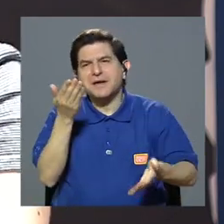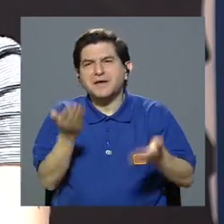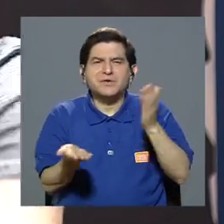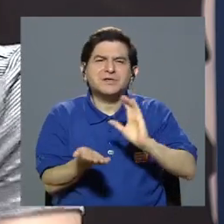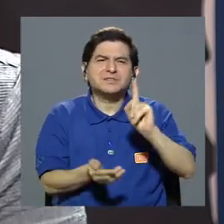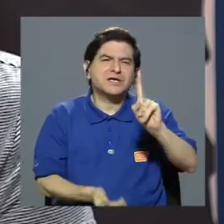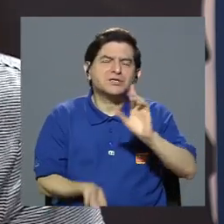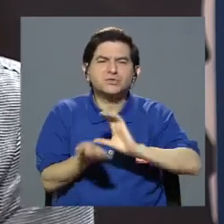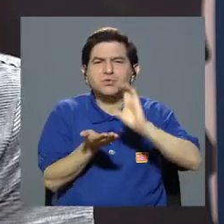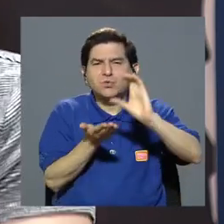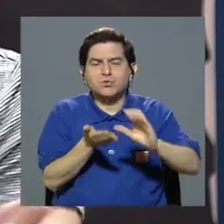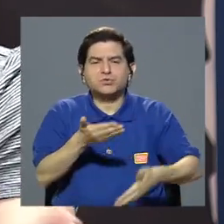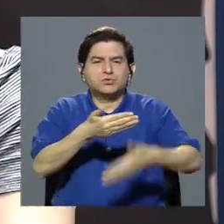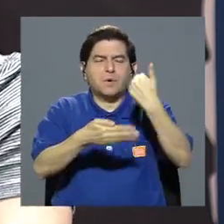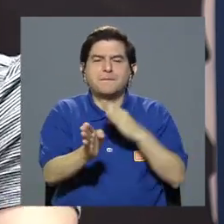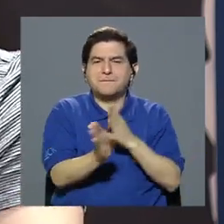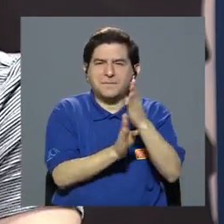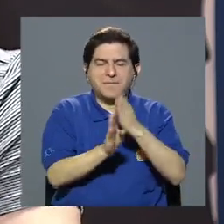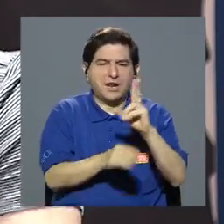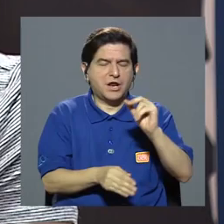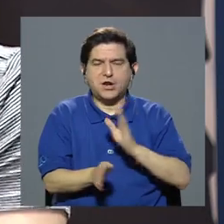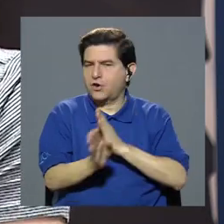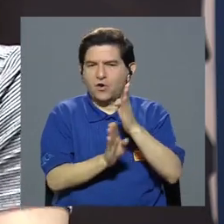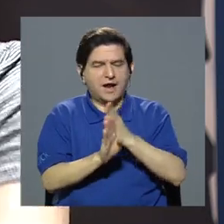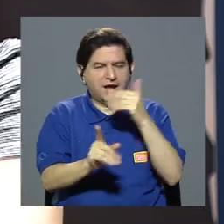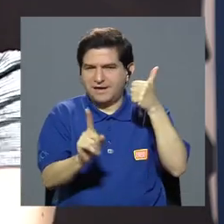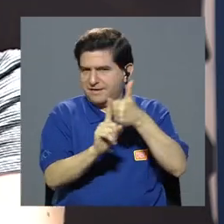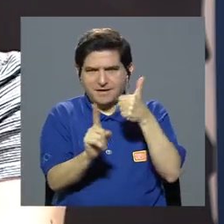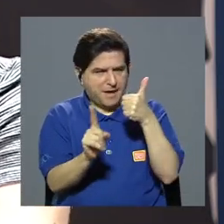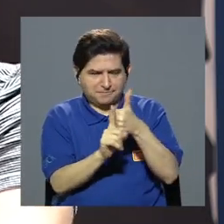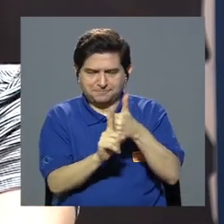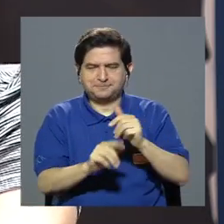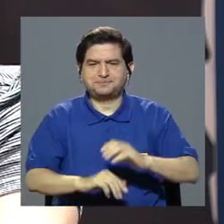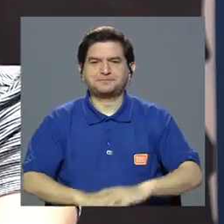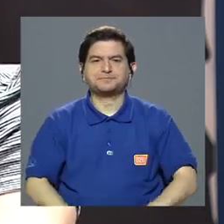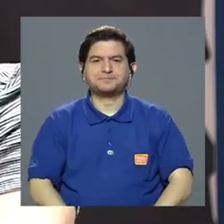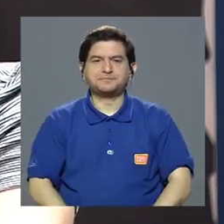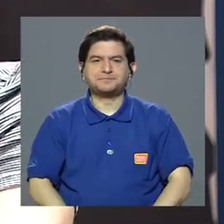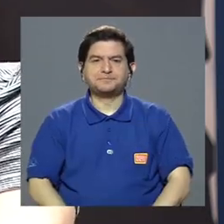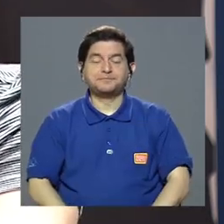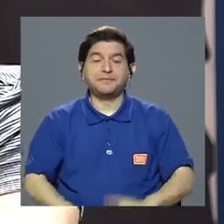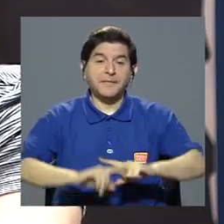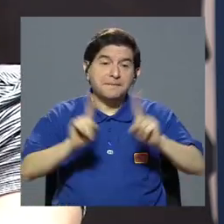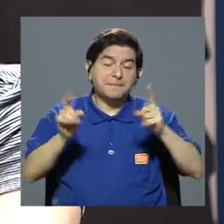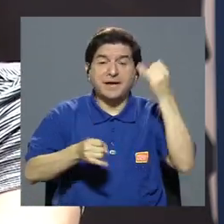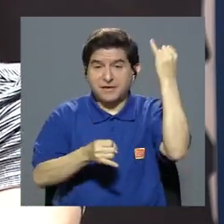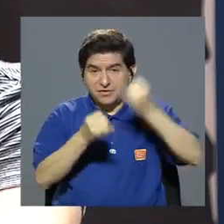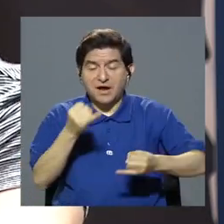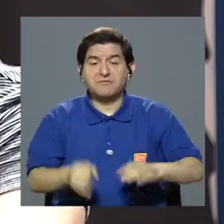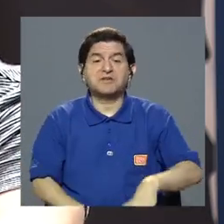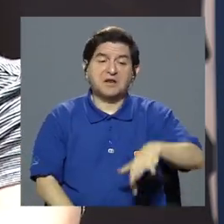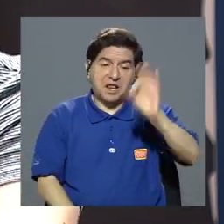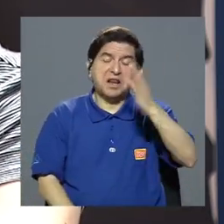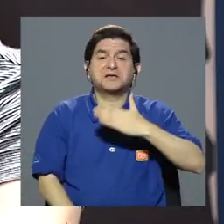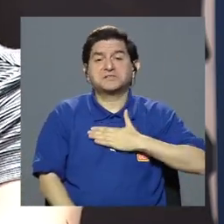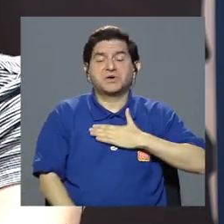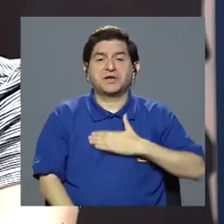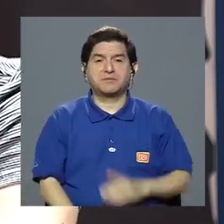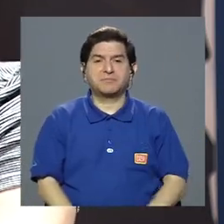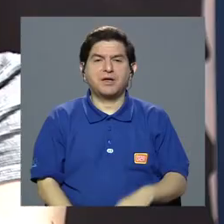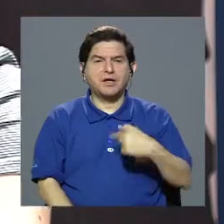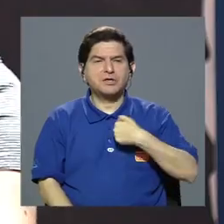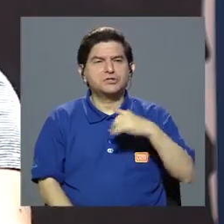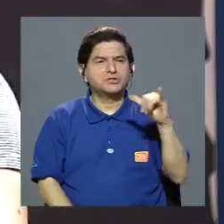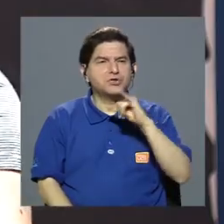llevando como como un curso verdad que era el pre carrera no como la carrera como tal pero pero bueno al final me escogieron